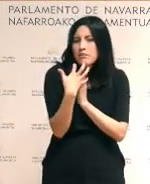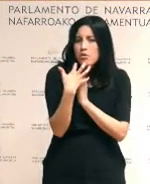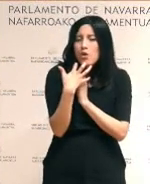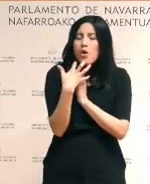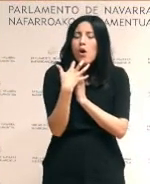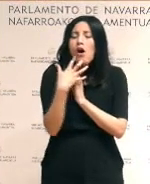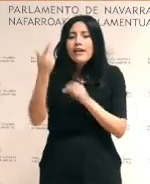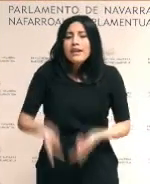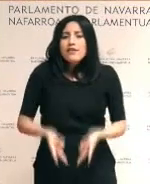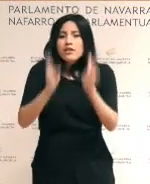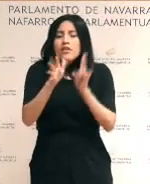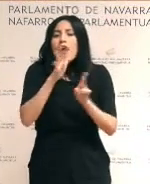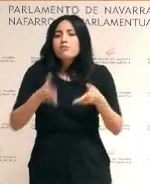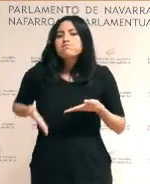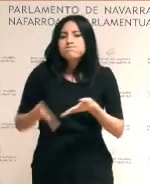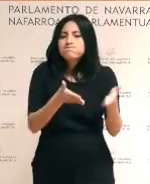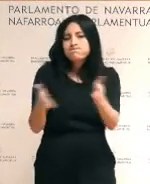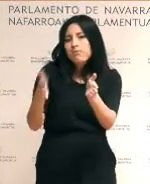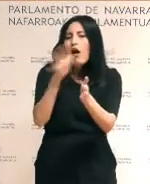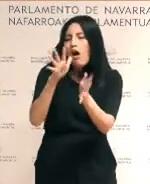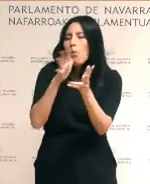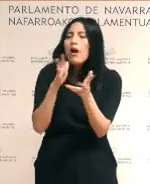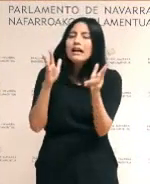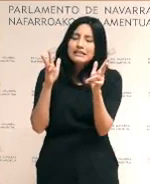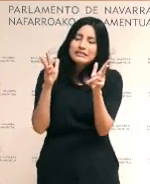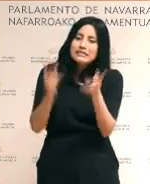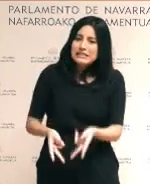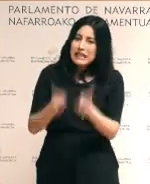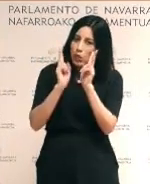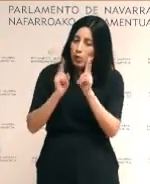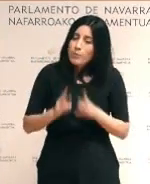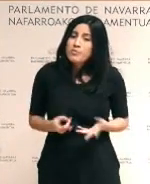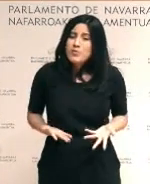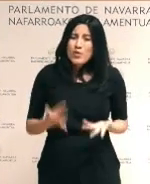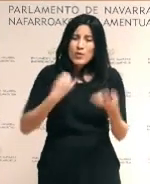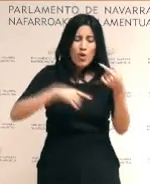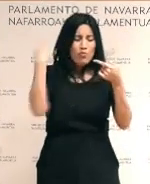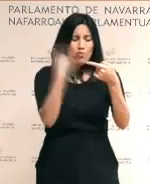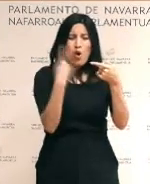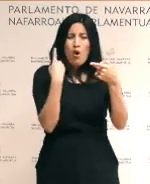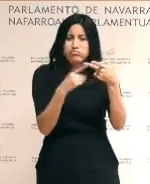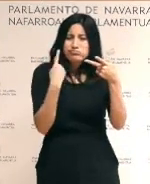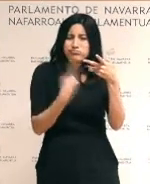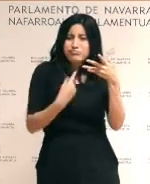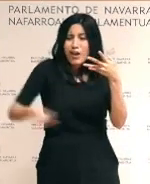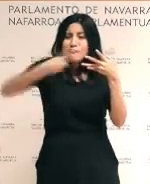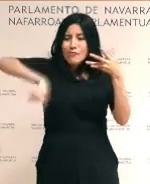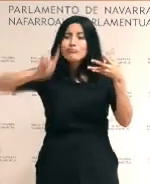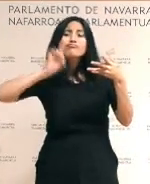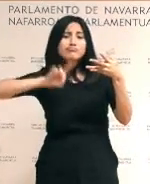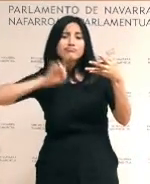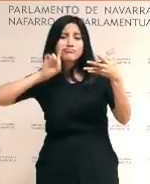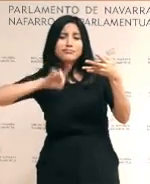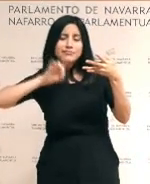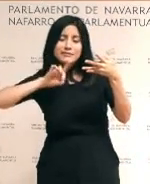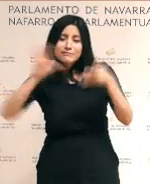segunda fase del Canal de Navarra. La lista de mentiras del Partido Socialista es interminable. La última, o la penúltima, ya no sé, del